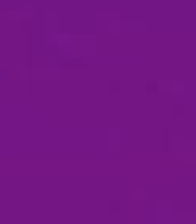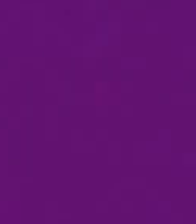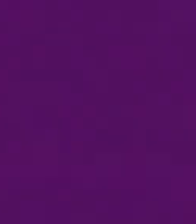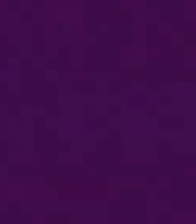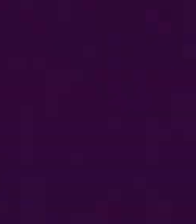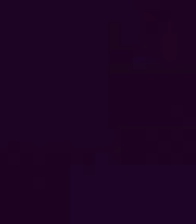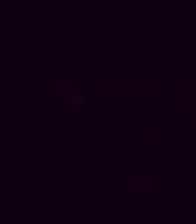de